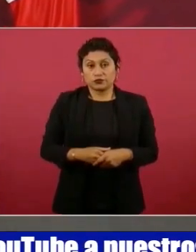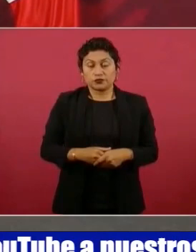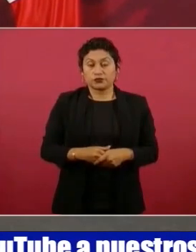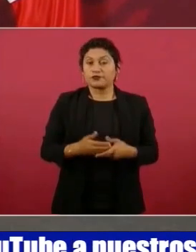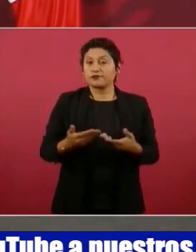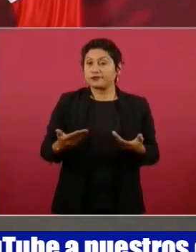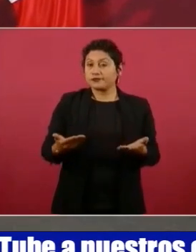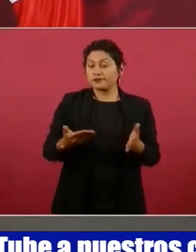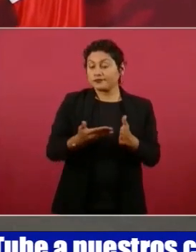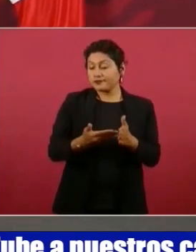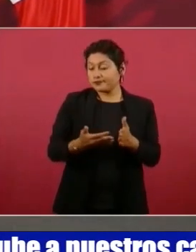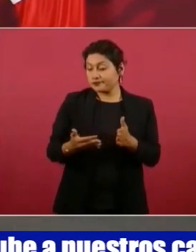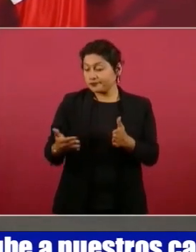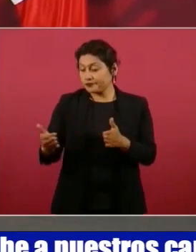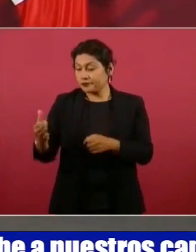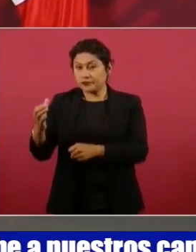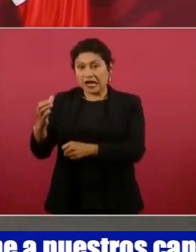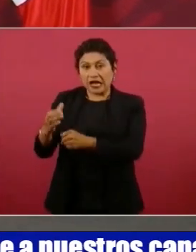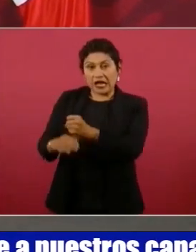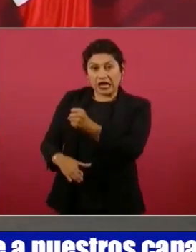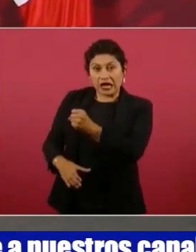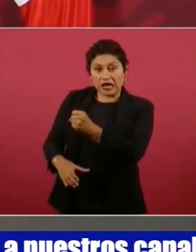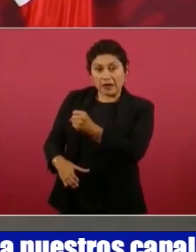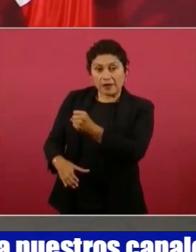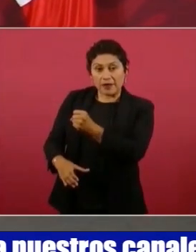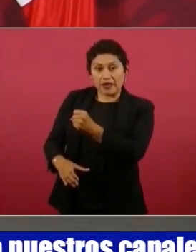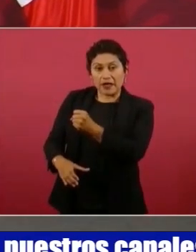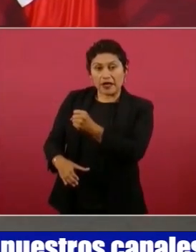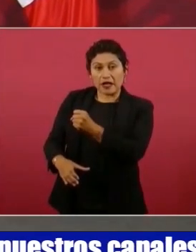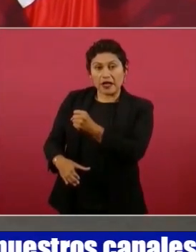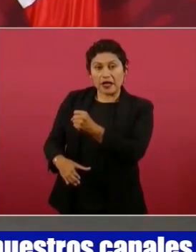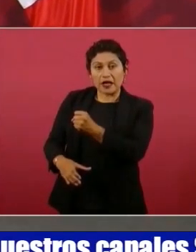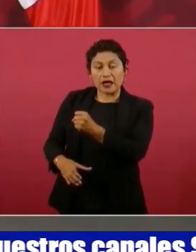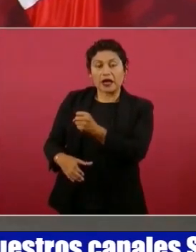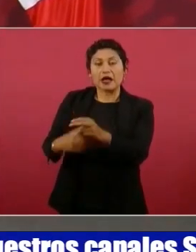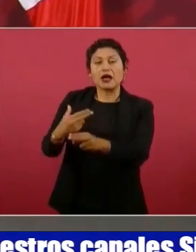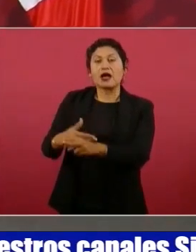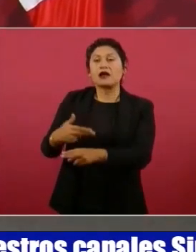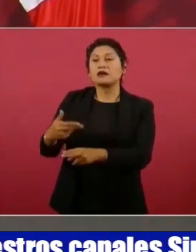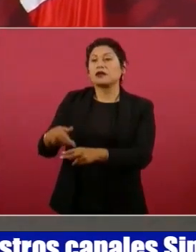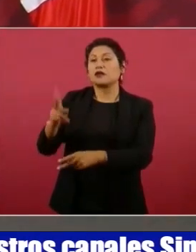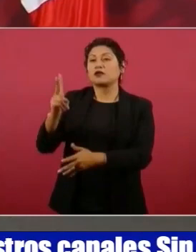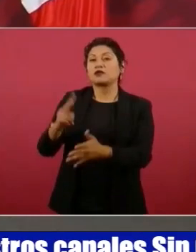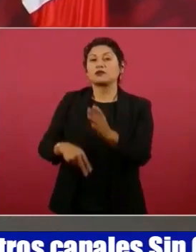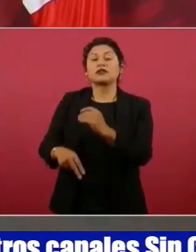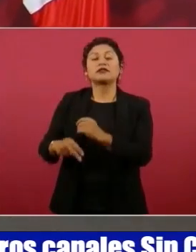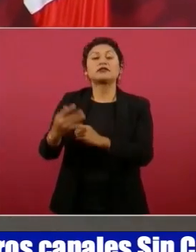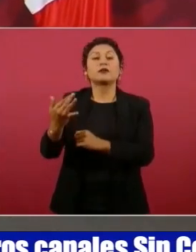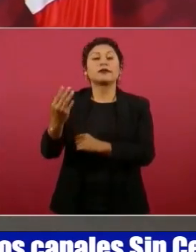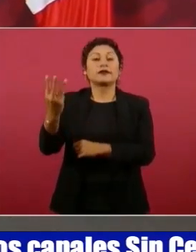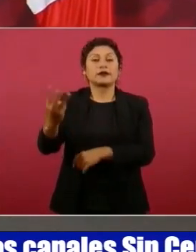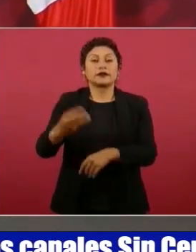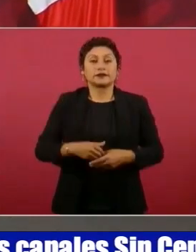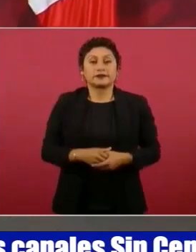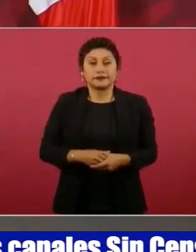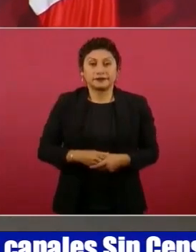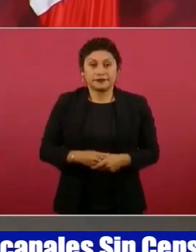Es decir, que vence la concesión hasta el 2053.